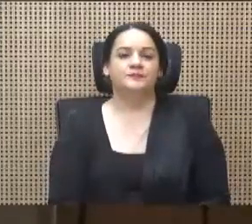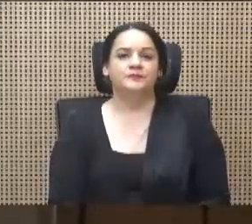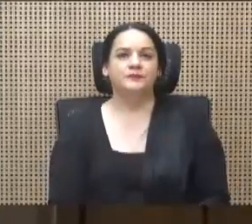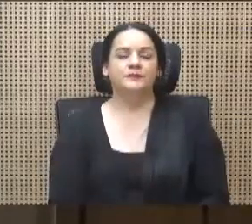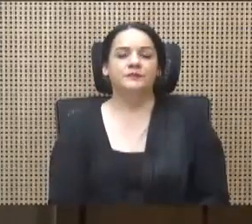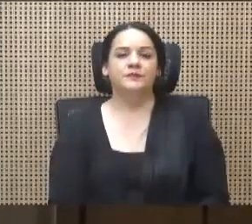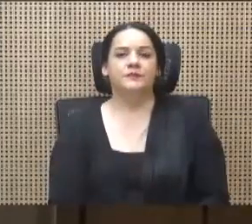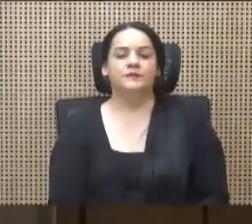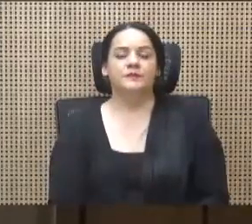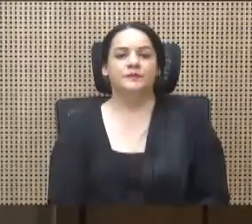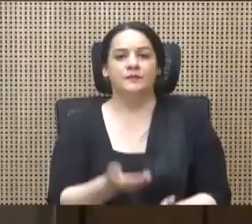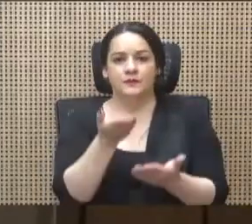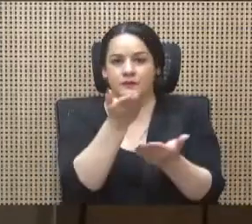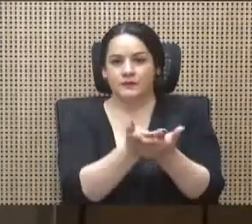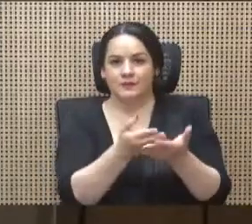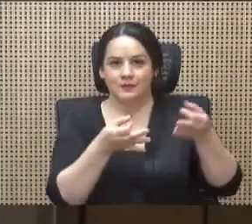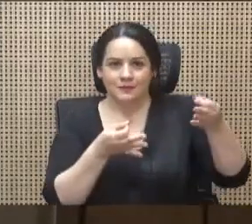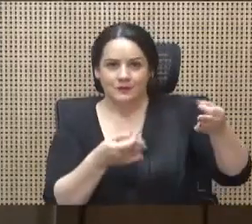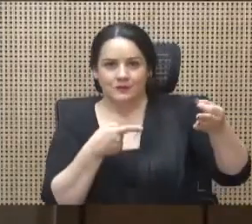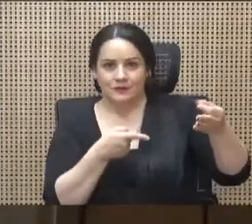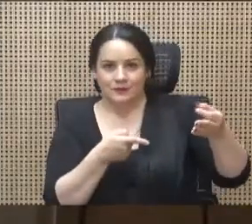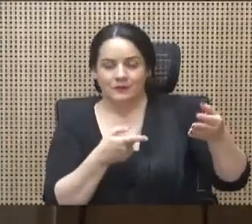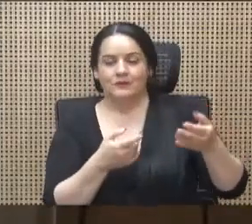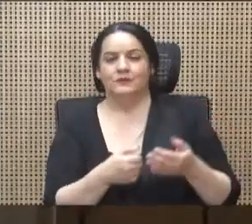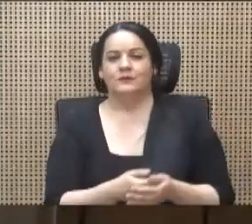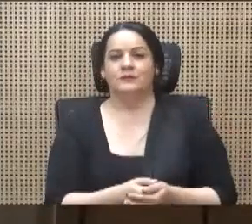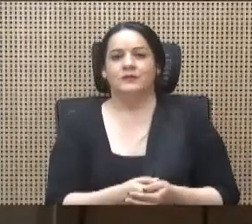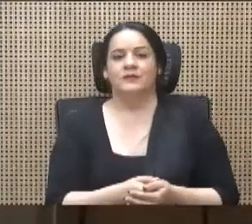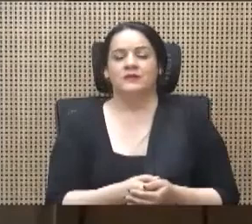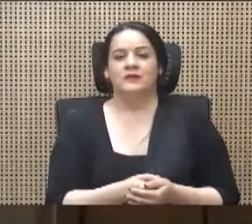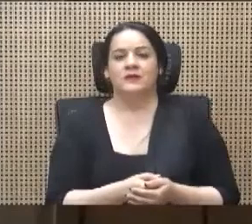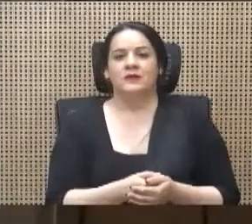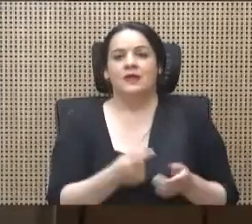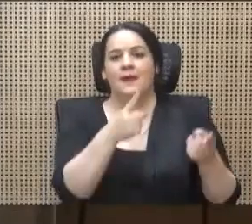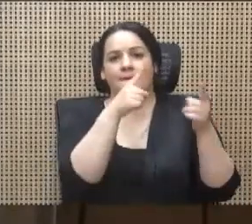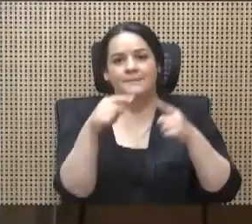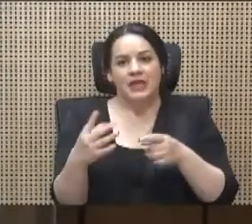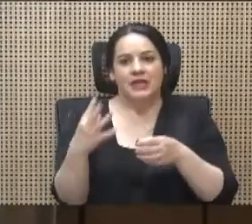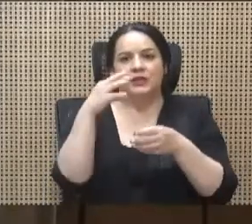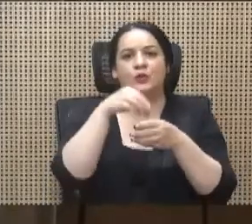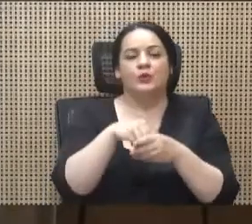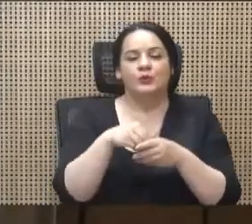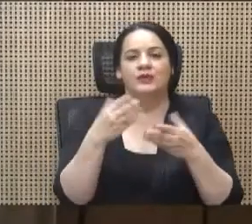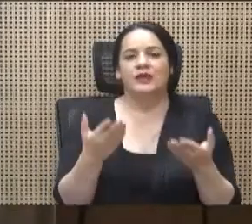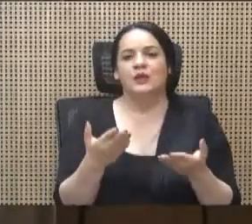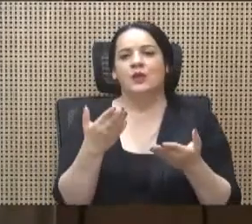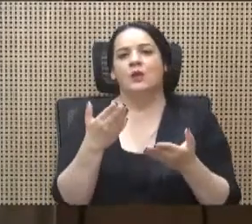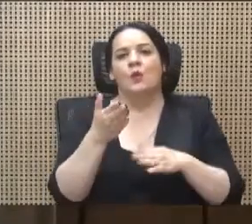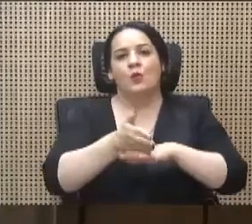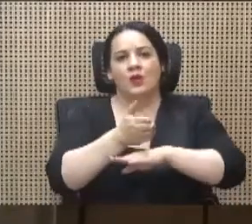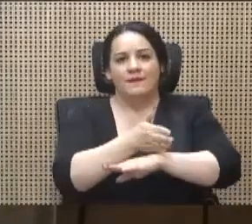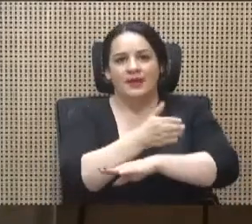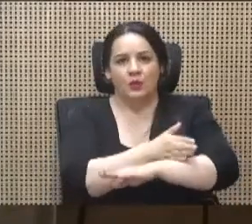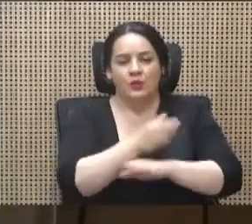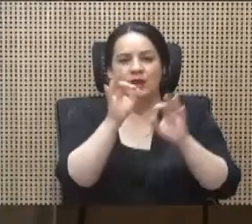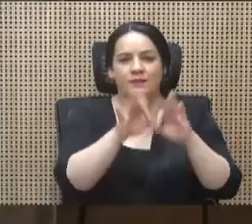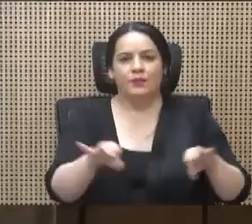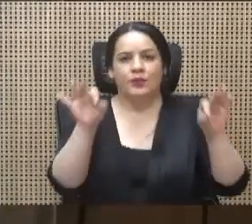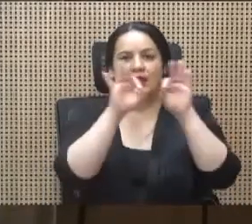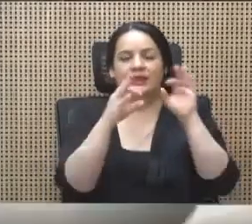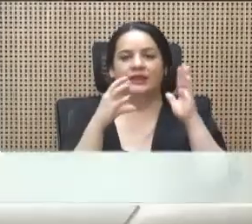esta esta moción viene a introducir una mejora importante en el texto